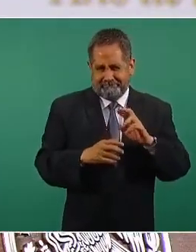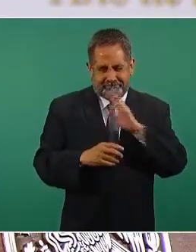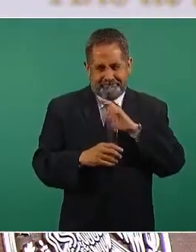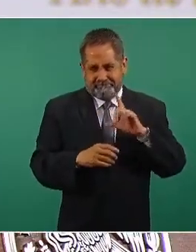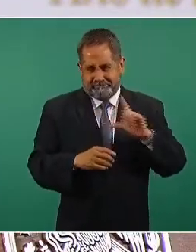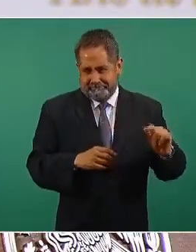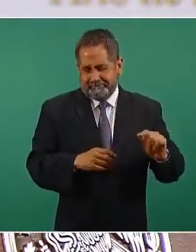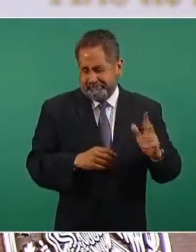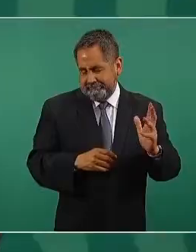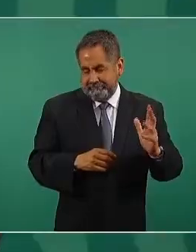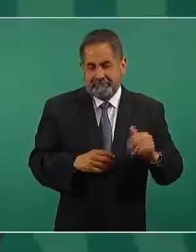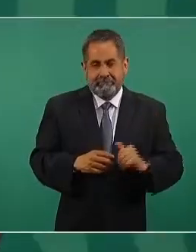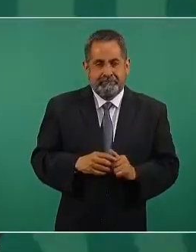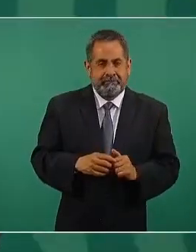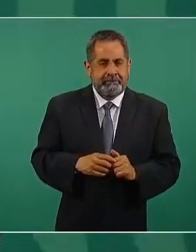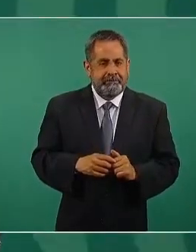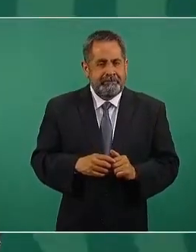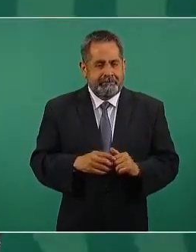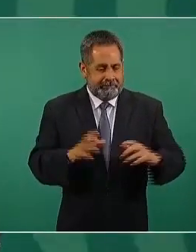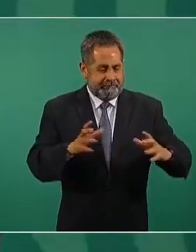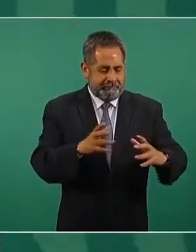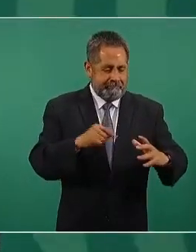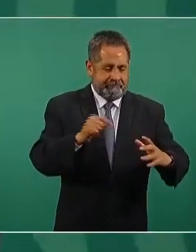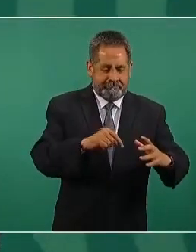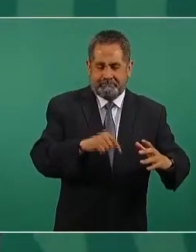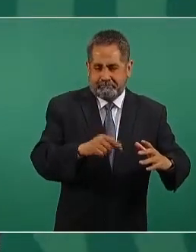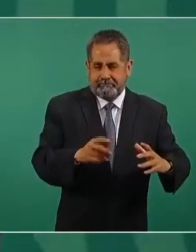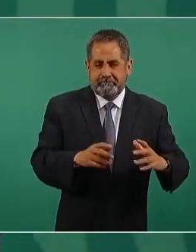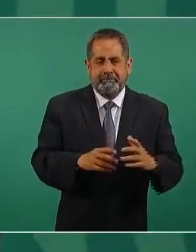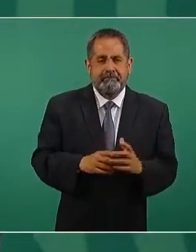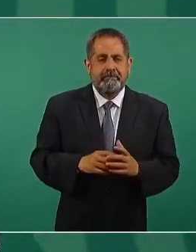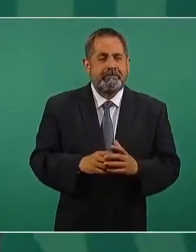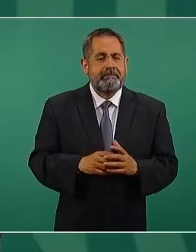un costal